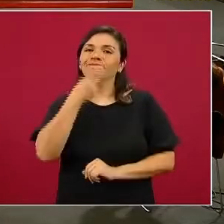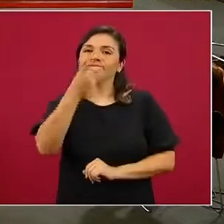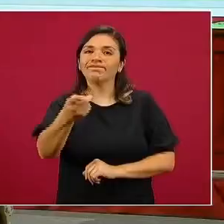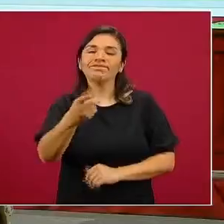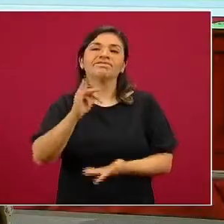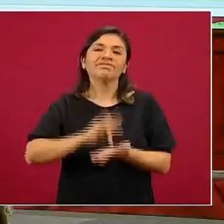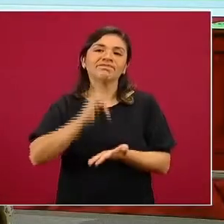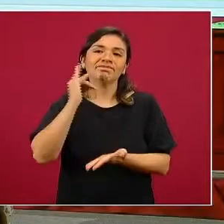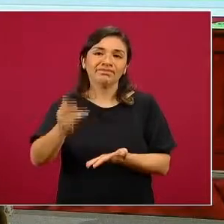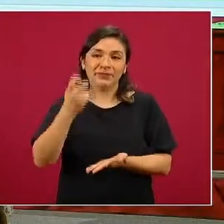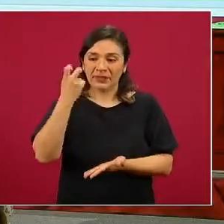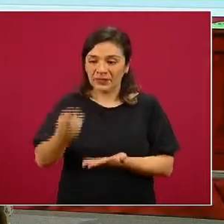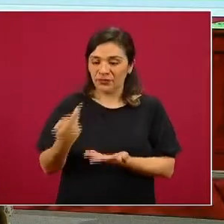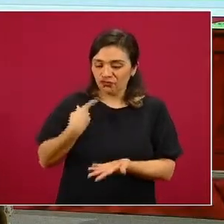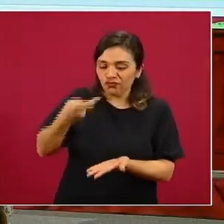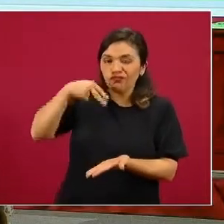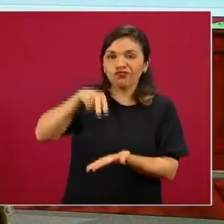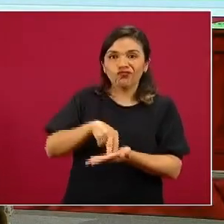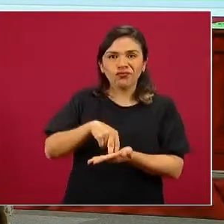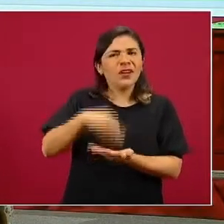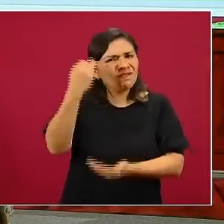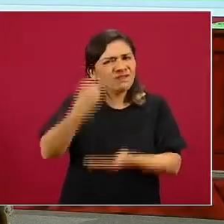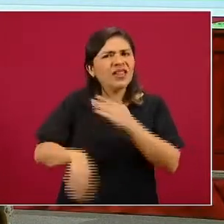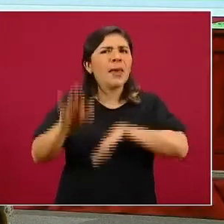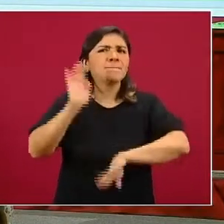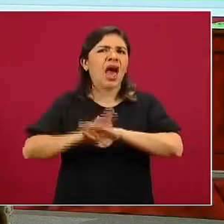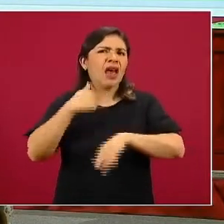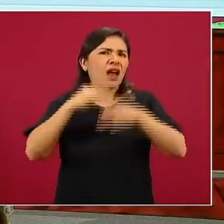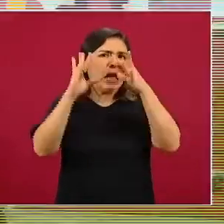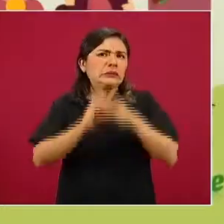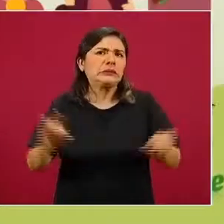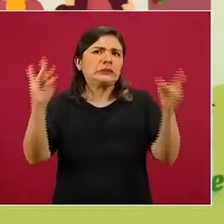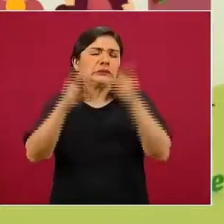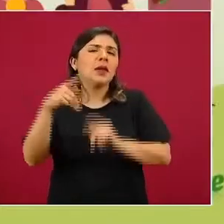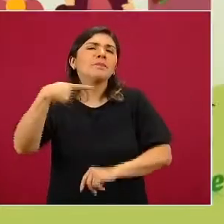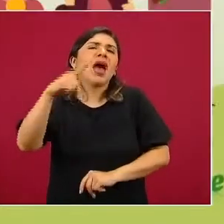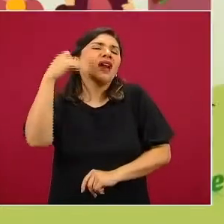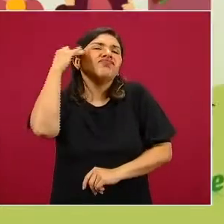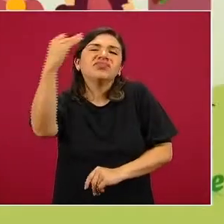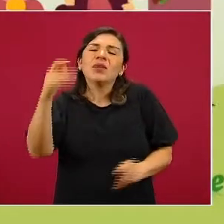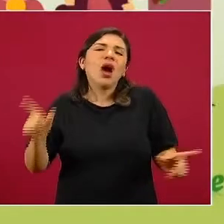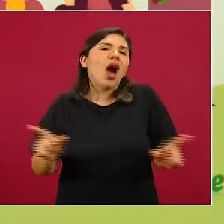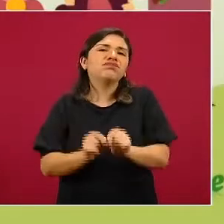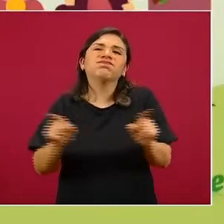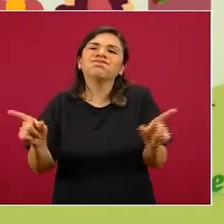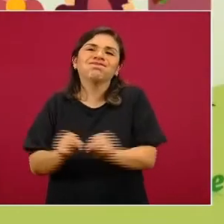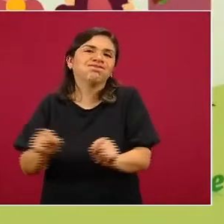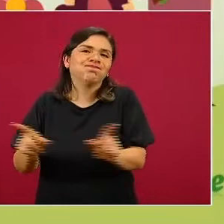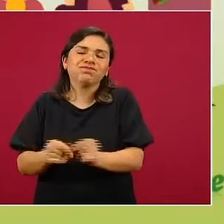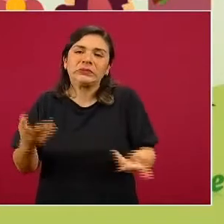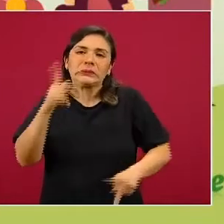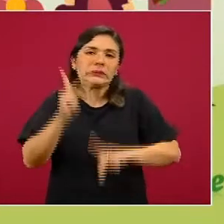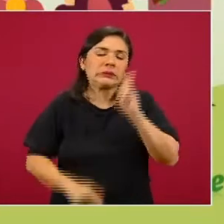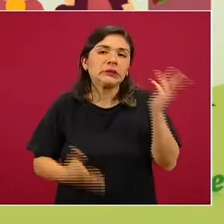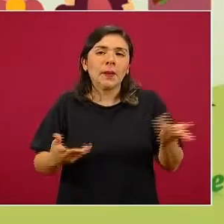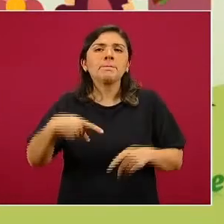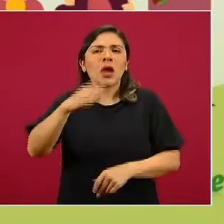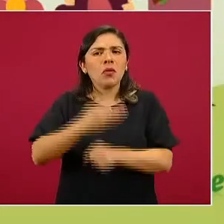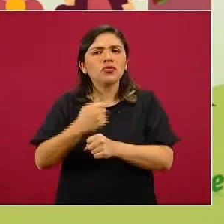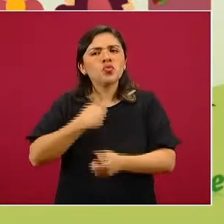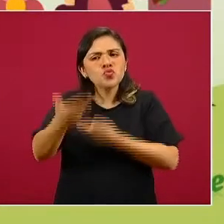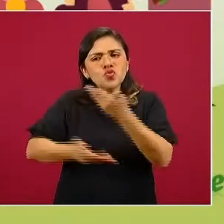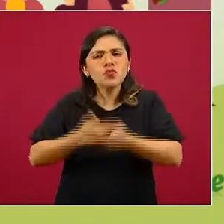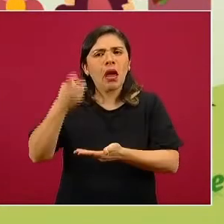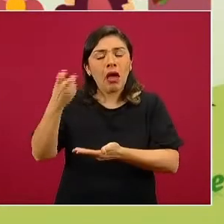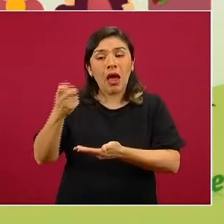agradecer el espacio. Hay mucho que hablar sobre el tema, pero los tiempos son muy estrechos y quiero compartir con